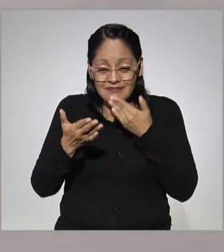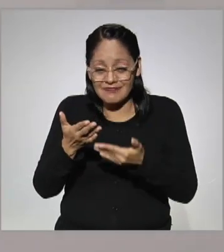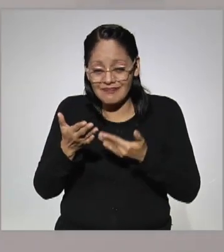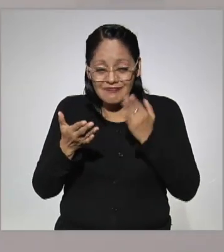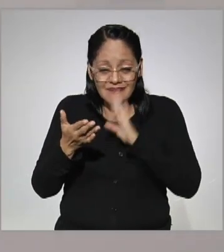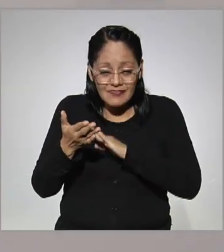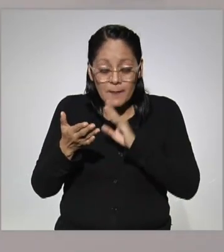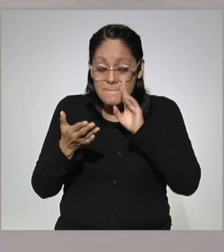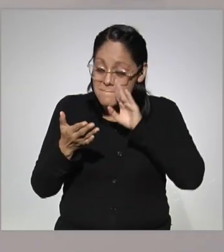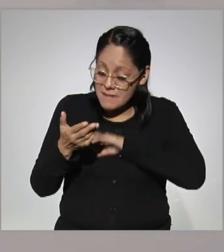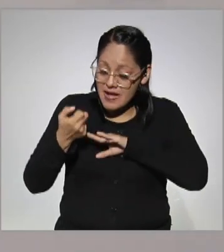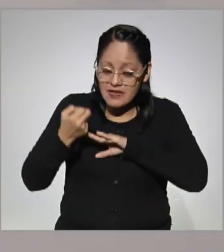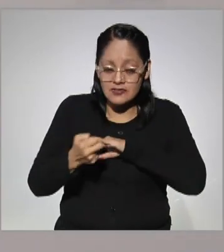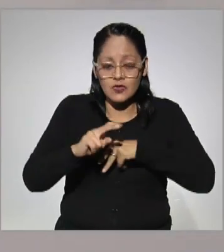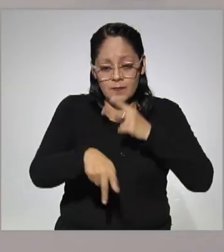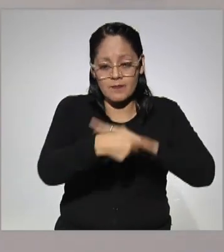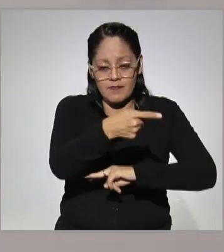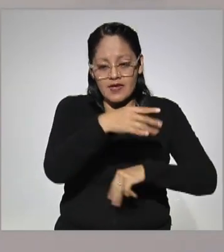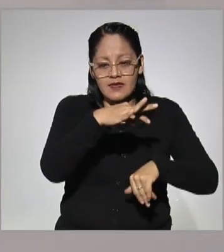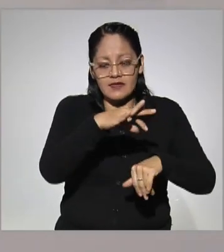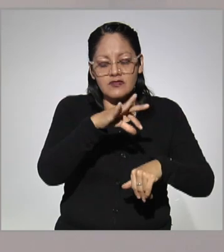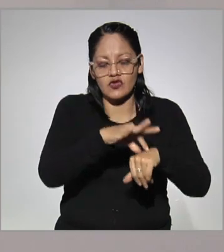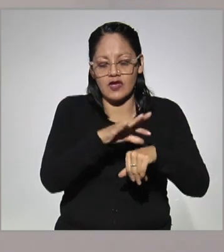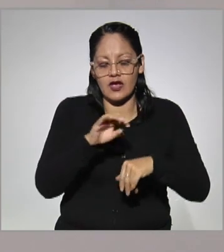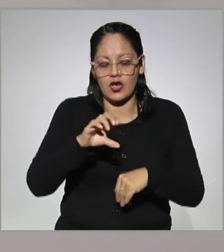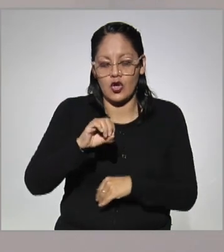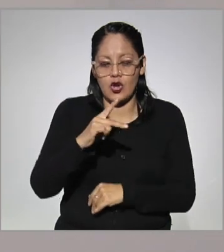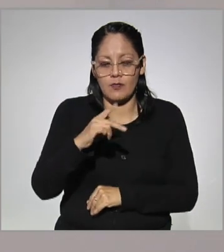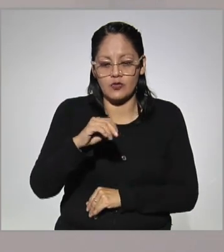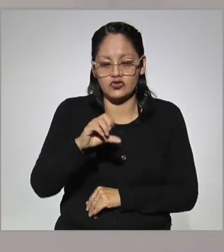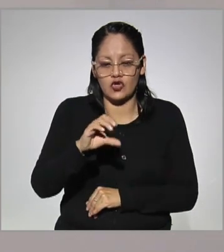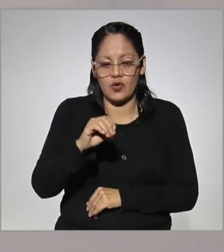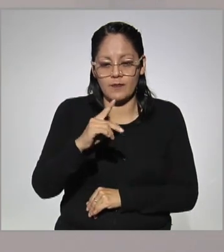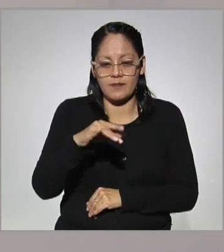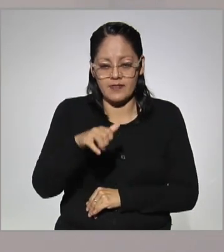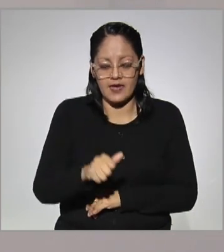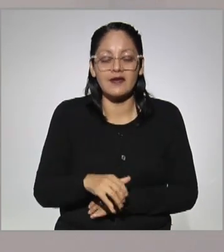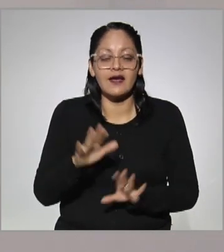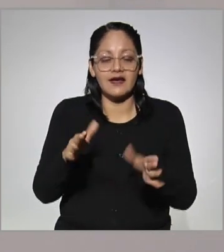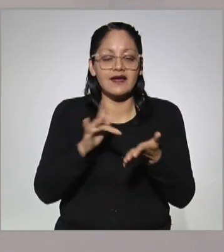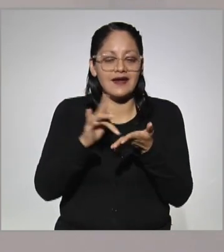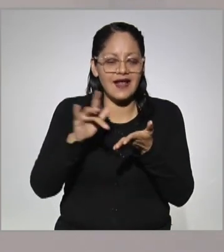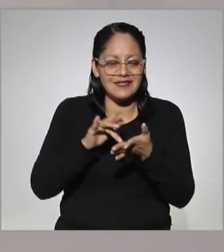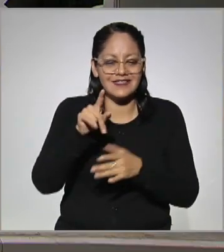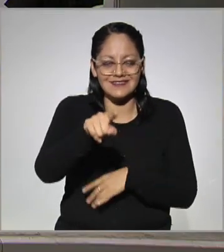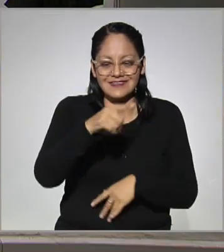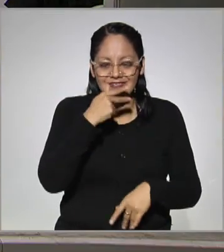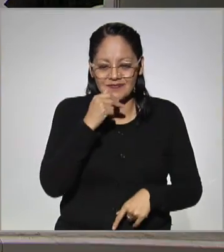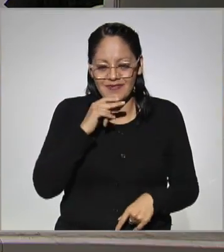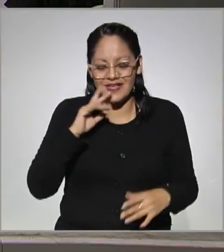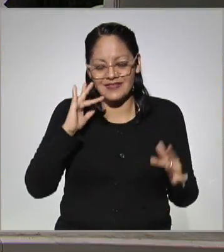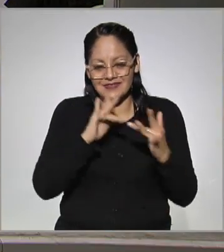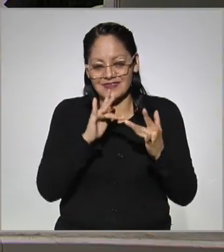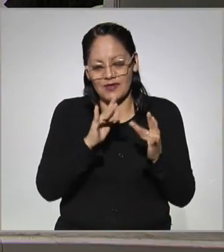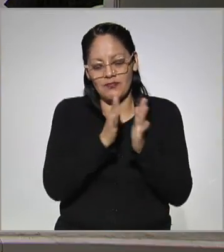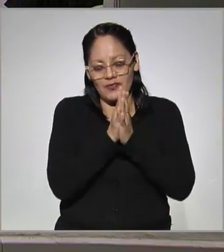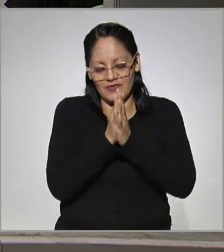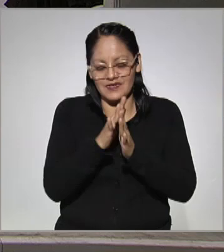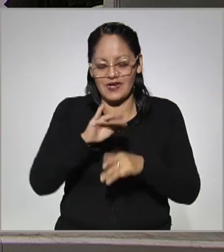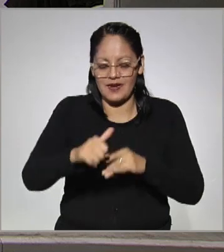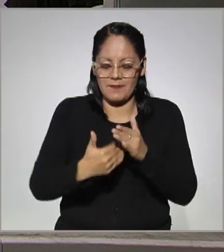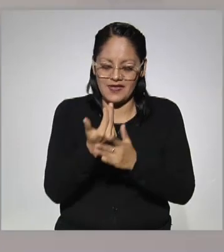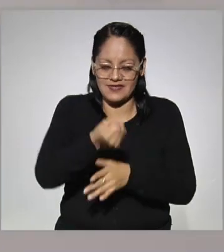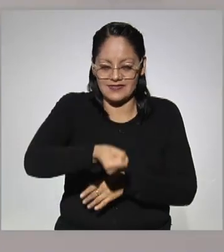dice, saludos y besos, magistral programa, que canonicen al 11, sí, que lo canonicen, ¿eh? Nos manda todos saludos esta mañana. También